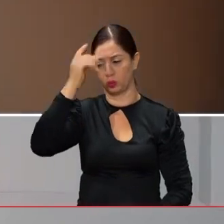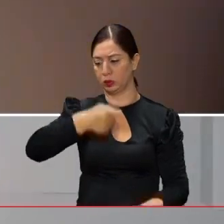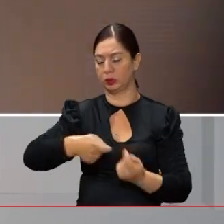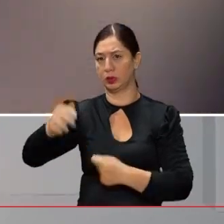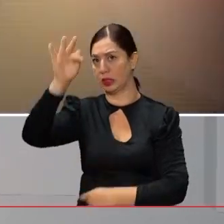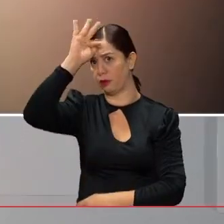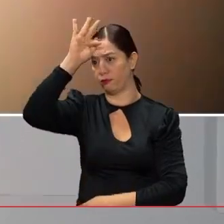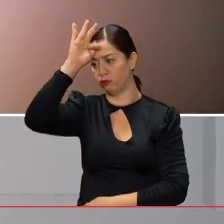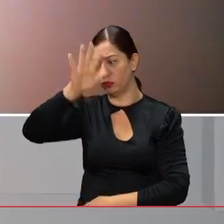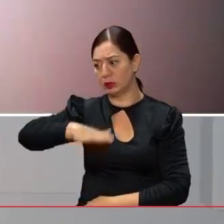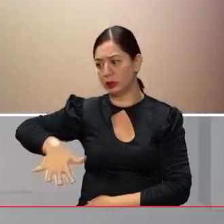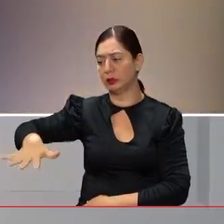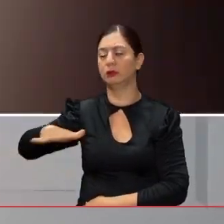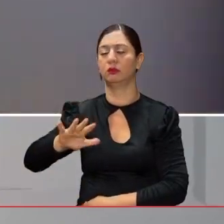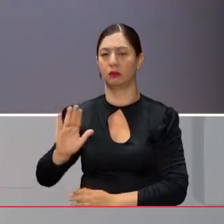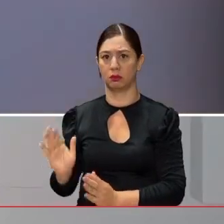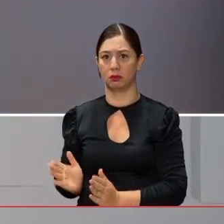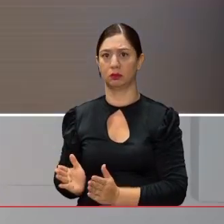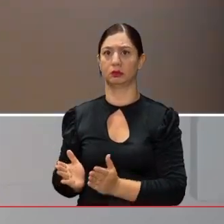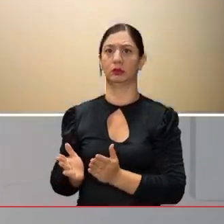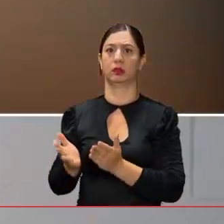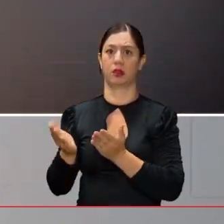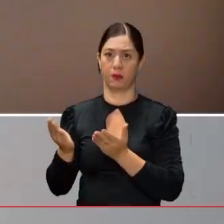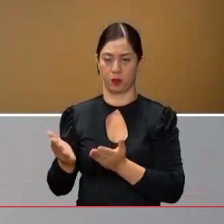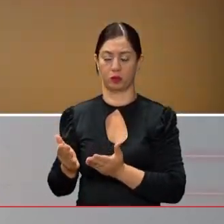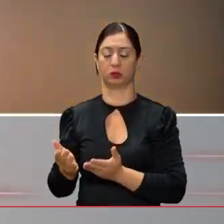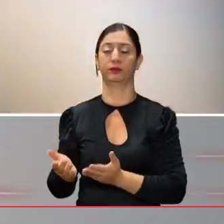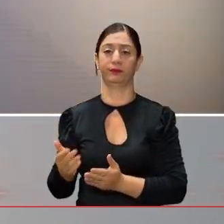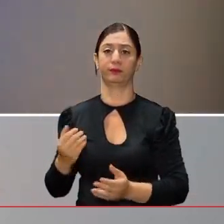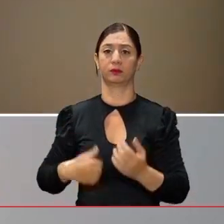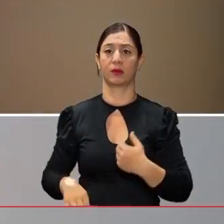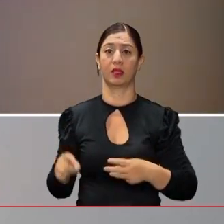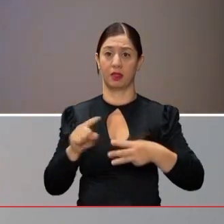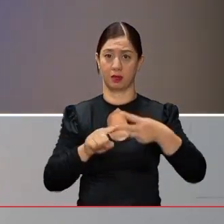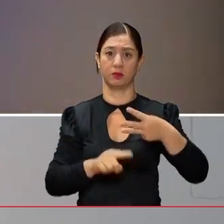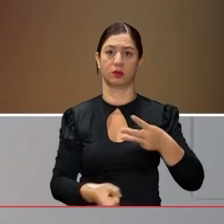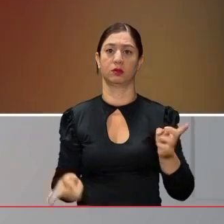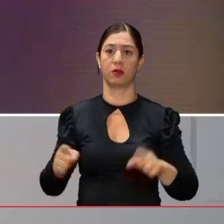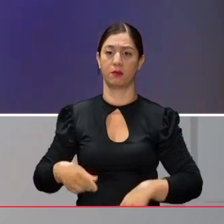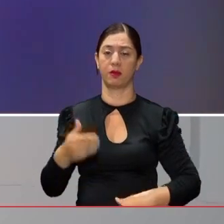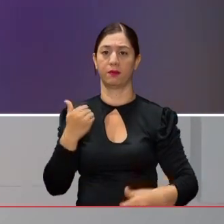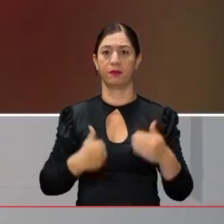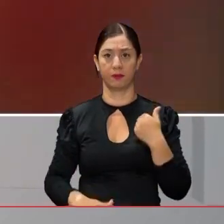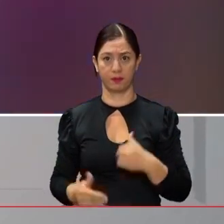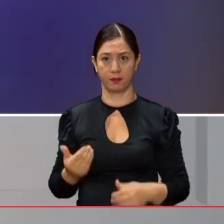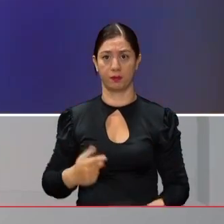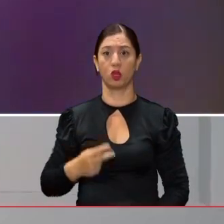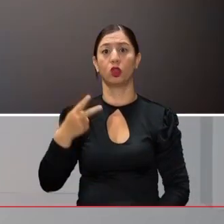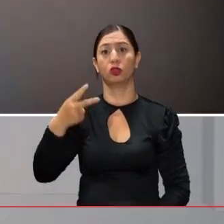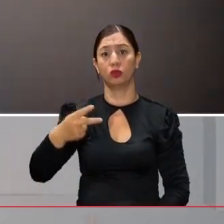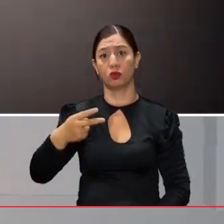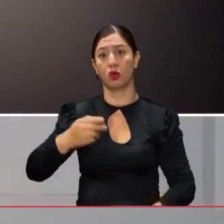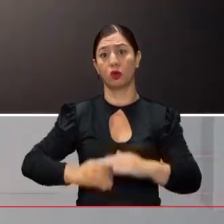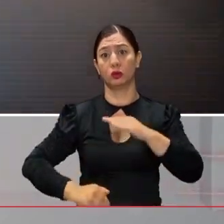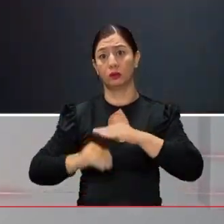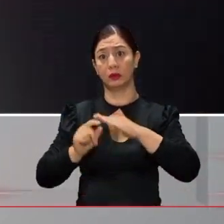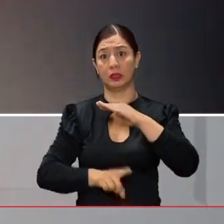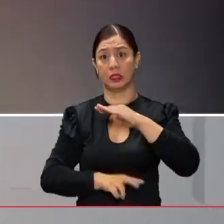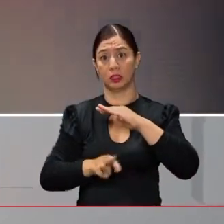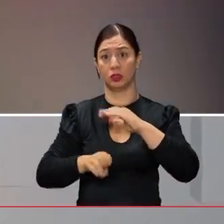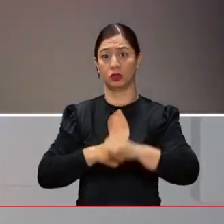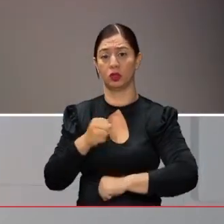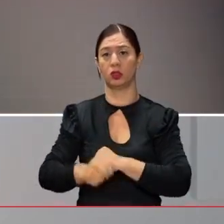estable y recuperándose de las lesiones por esquirlas. Tres personas más resultaron heridas, entre ellas dos menores y un